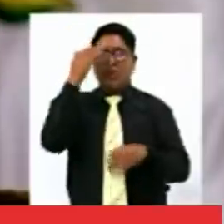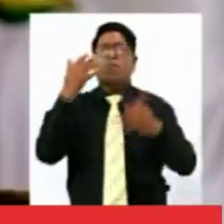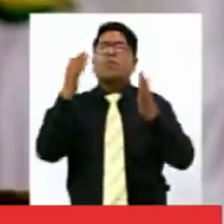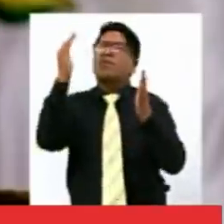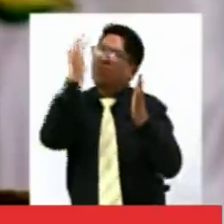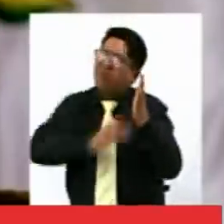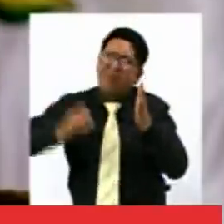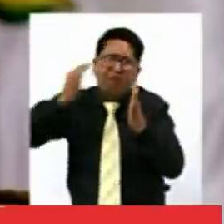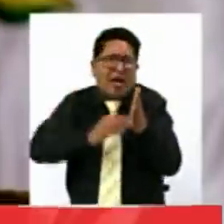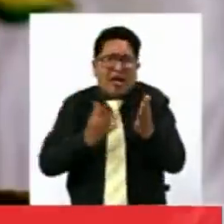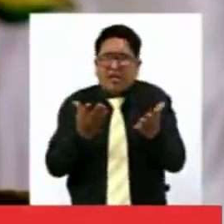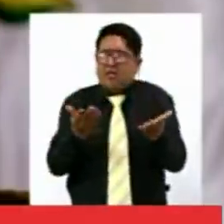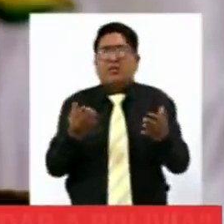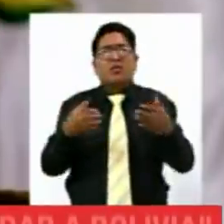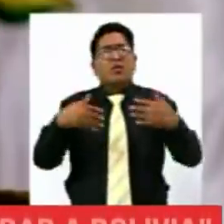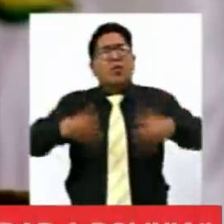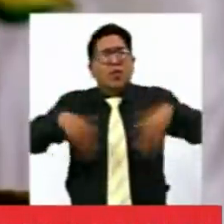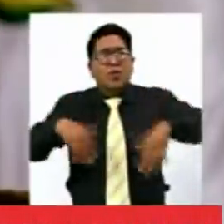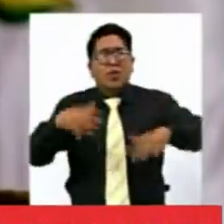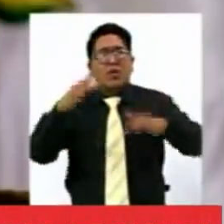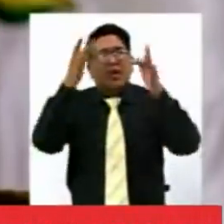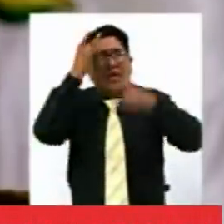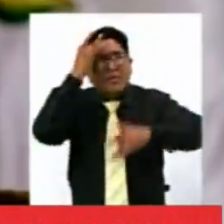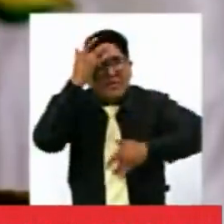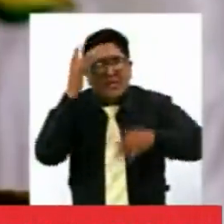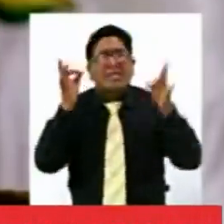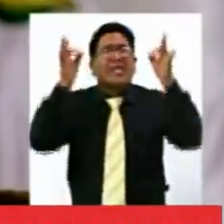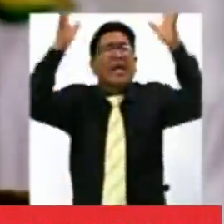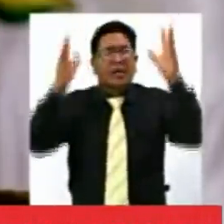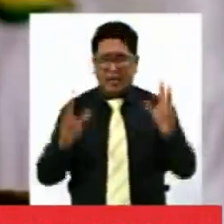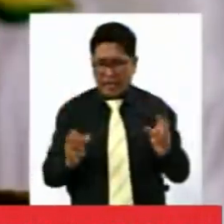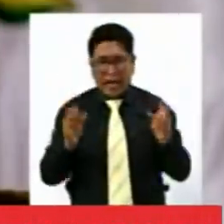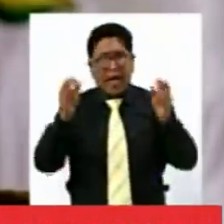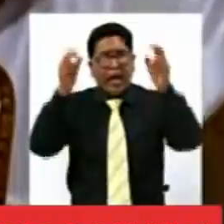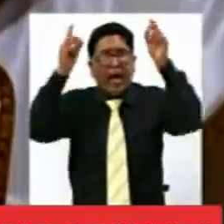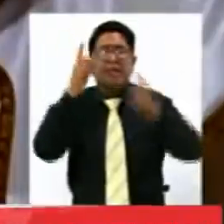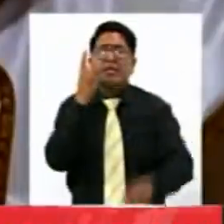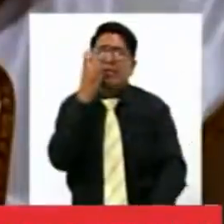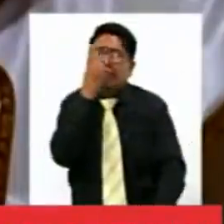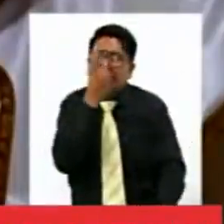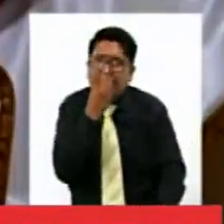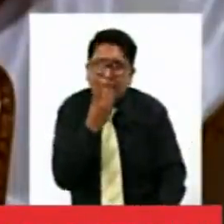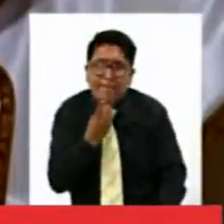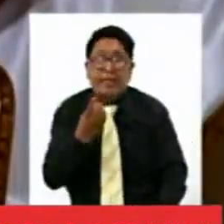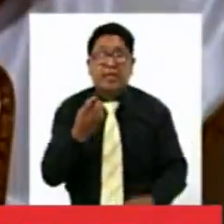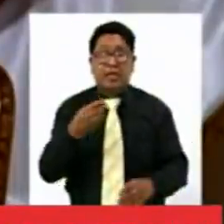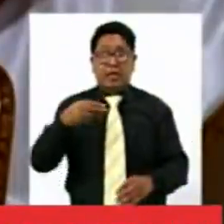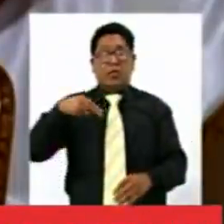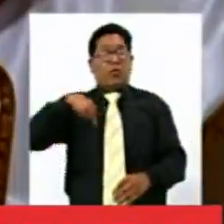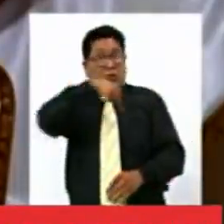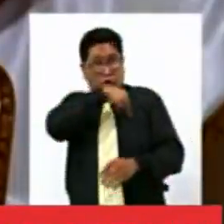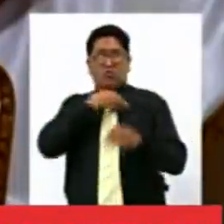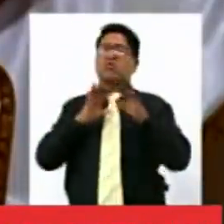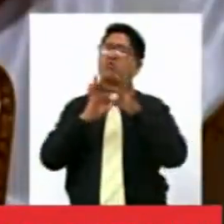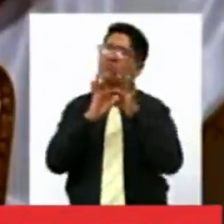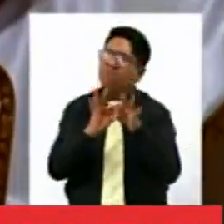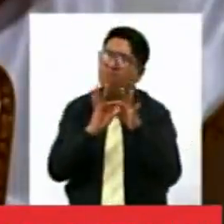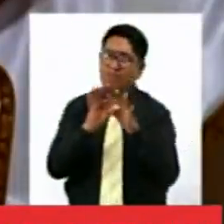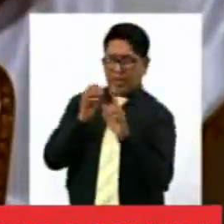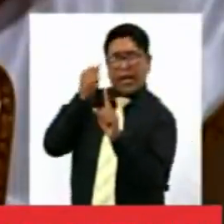enfrentar las enfermedades graves como el cáncer como la diabetes vamos a trabajar unidos para